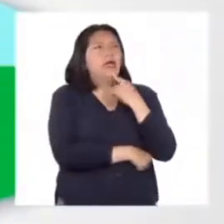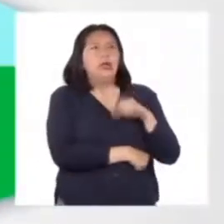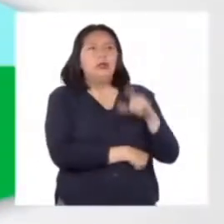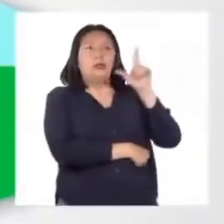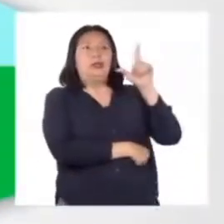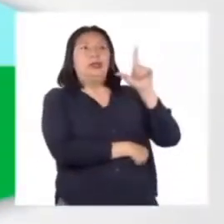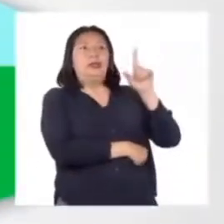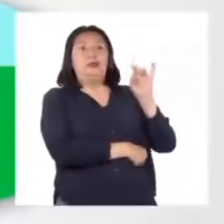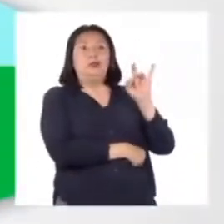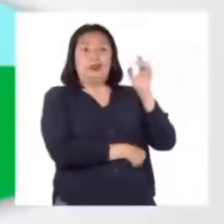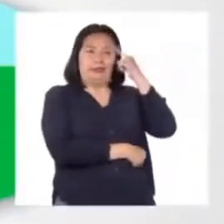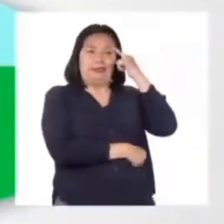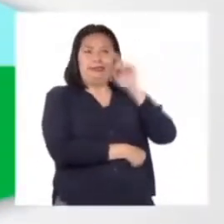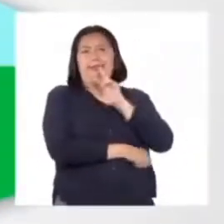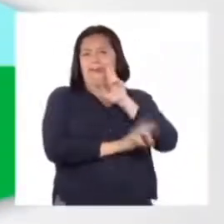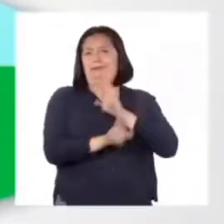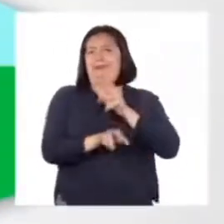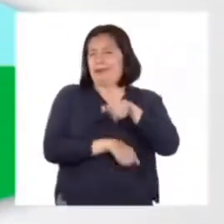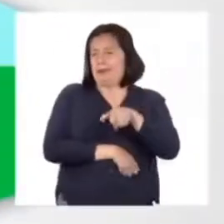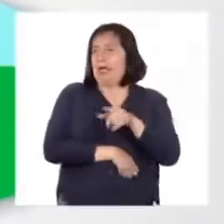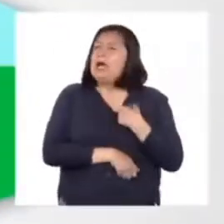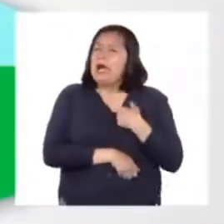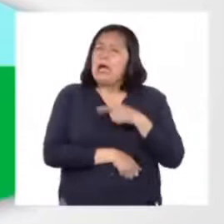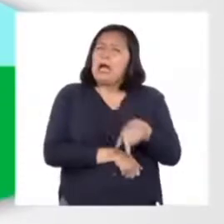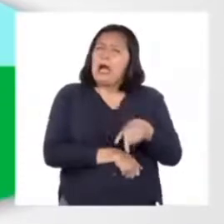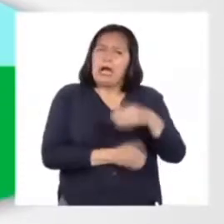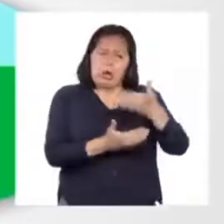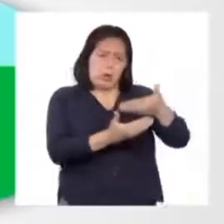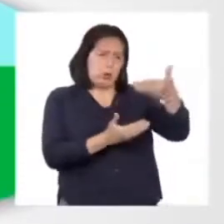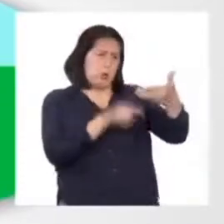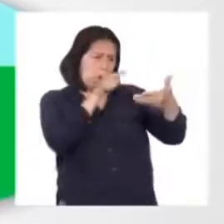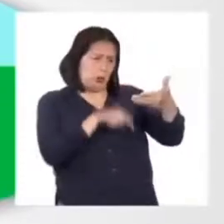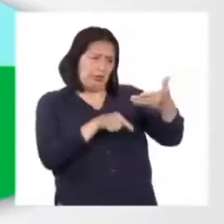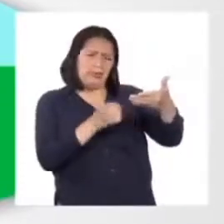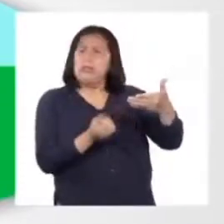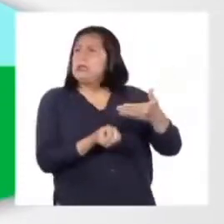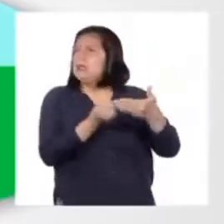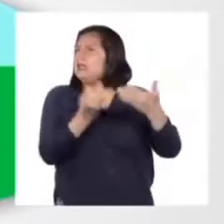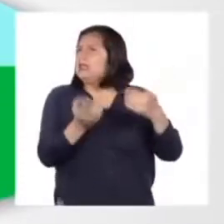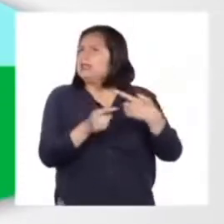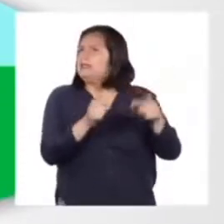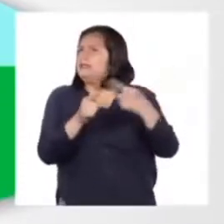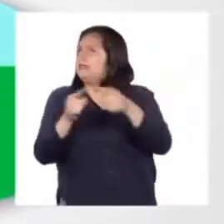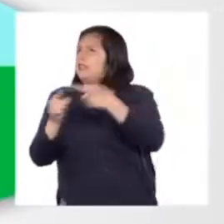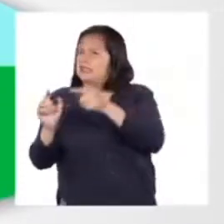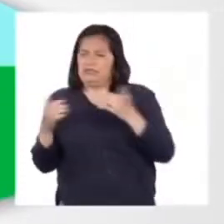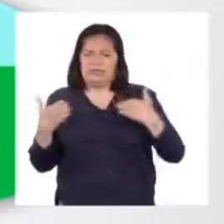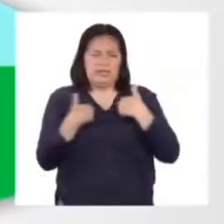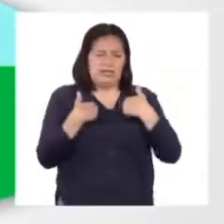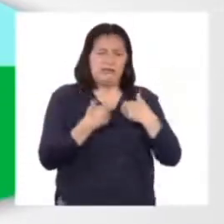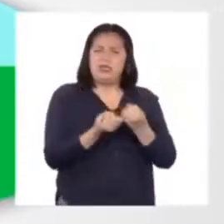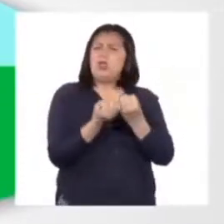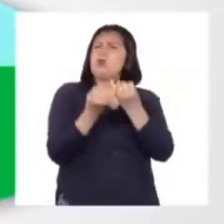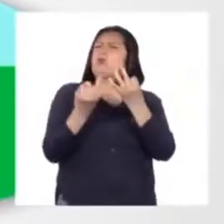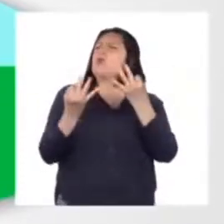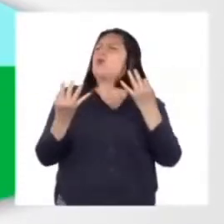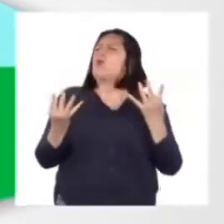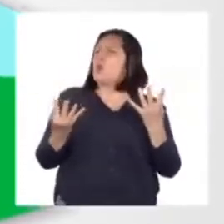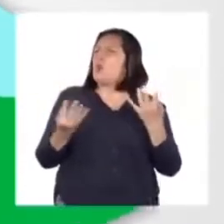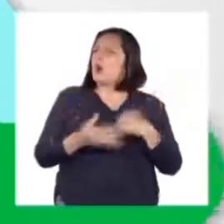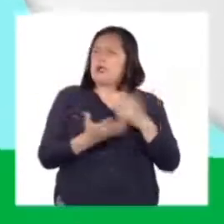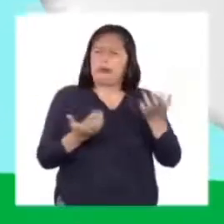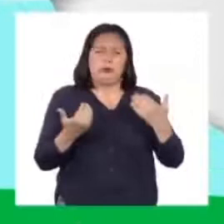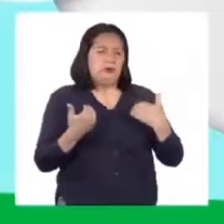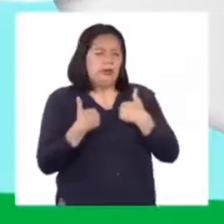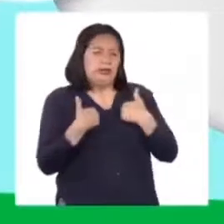respuesta para esa interrogante. Ella comenta que en la noticia se mencionan las clases de animales y el número de especies que están